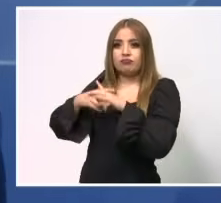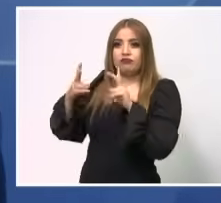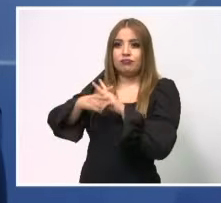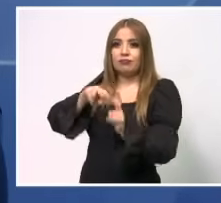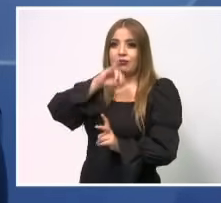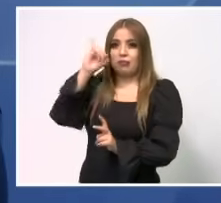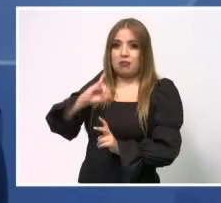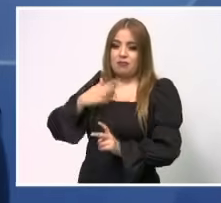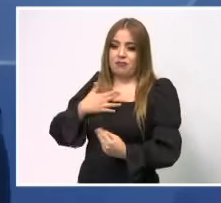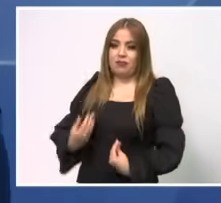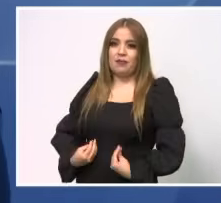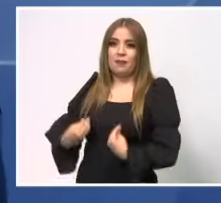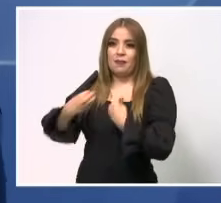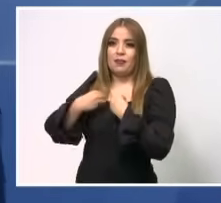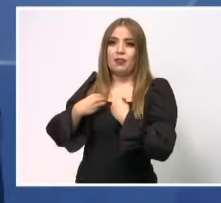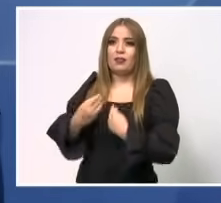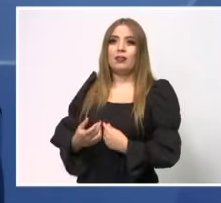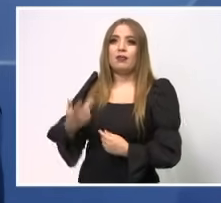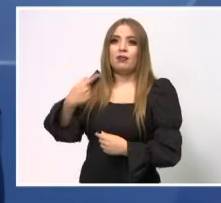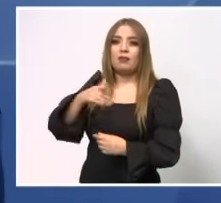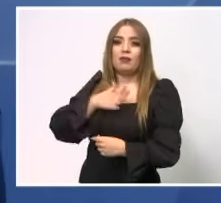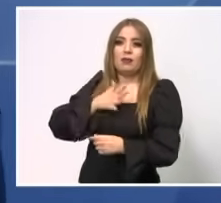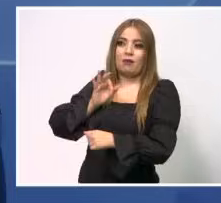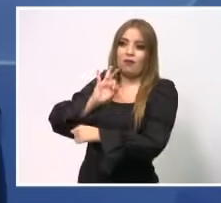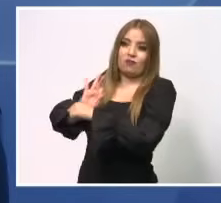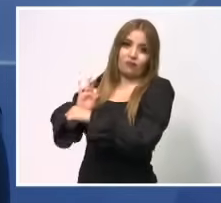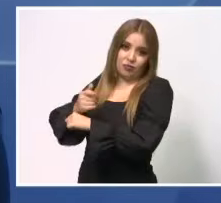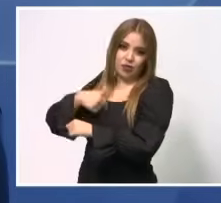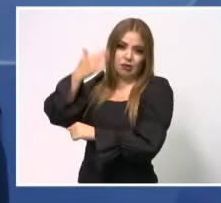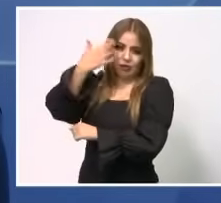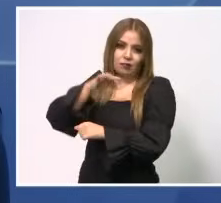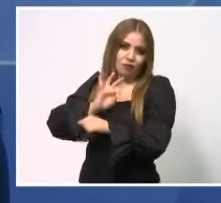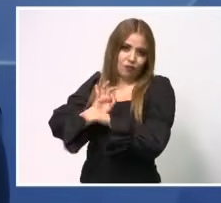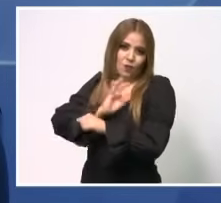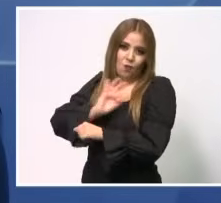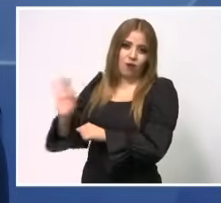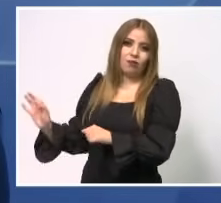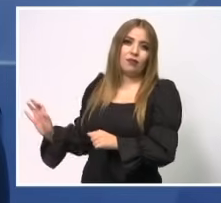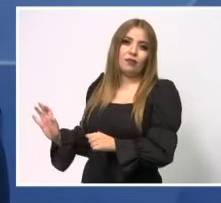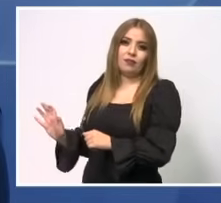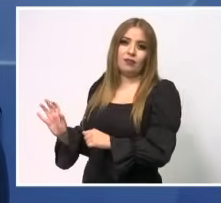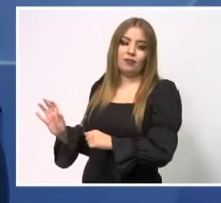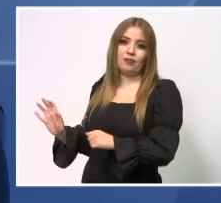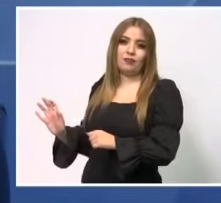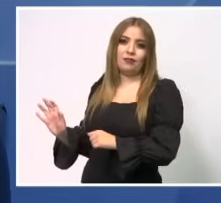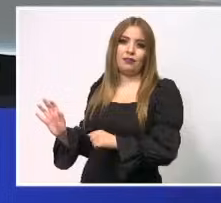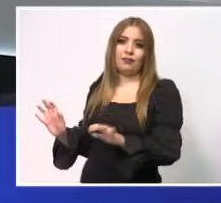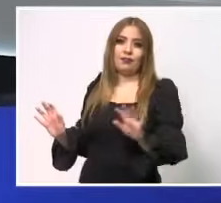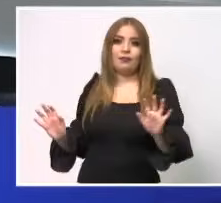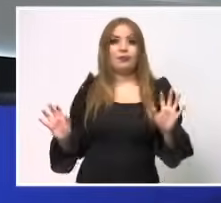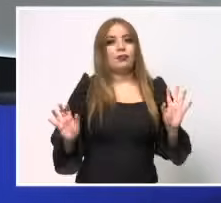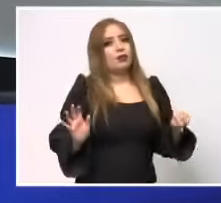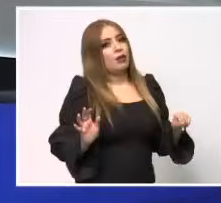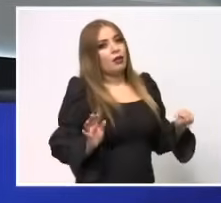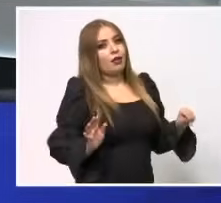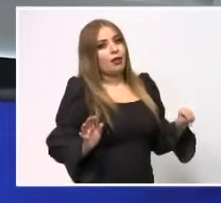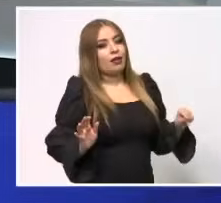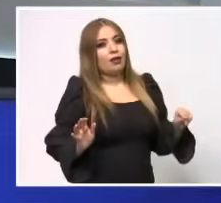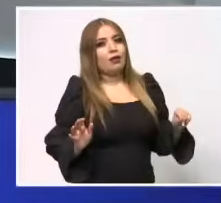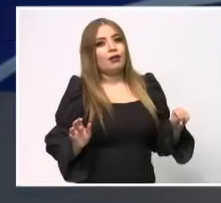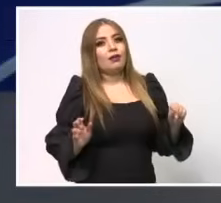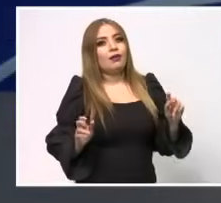Jamás en mi vida por eso no significa que no te defiendas me explico y no no incitan la violencia no A ver no también